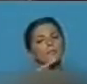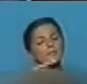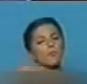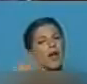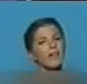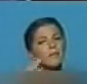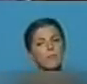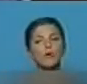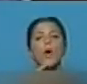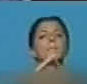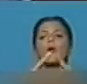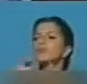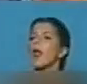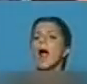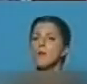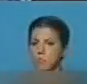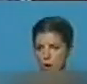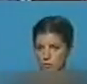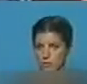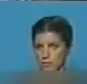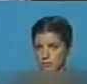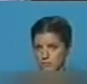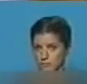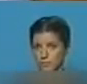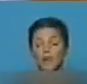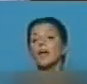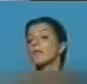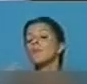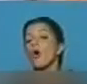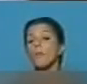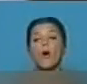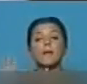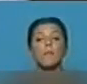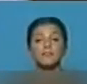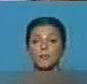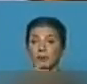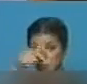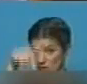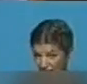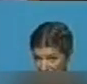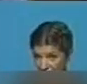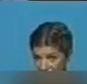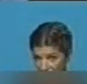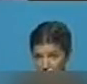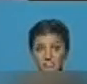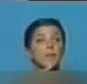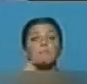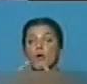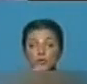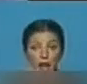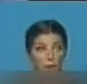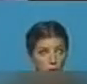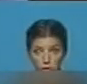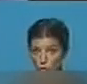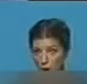una consulta popular que tendremos que imponer con la movilización. De aquí, como se vio hoy, no va a salir ninguna consulta popular porque